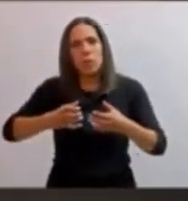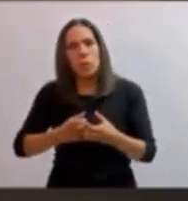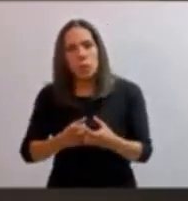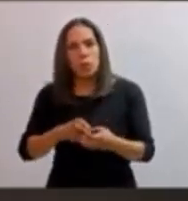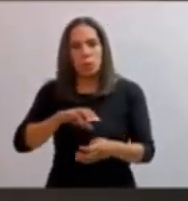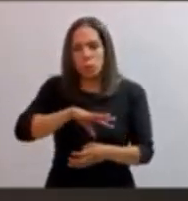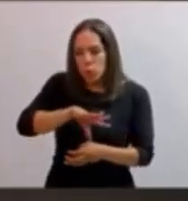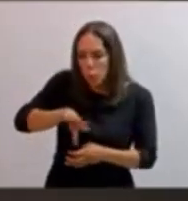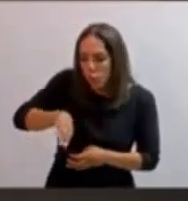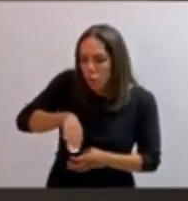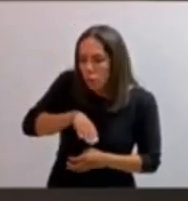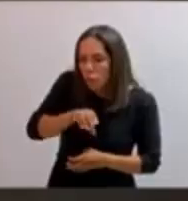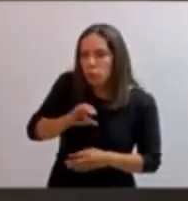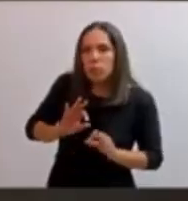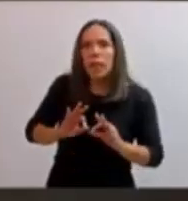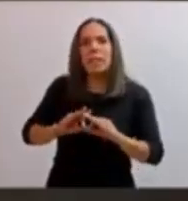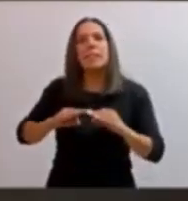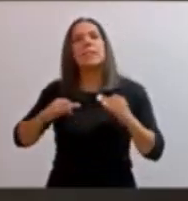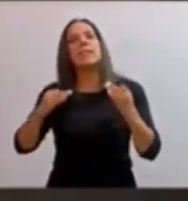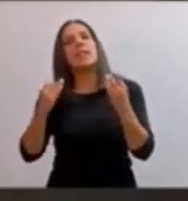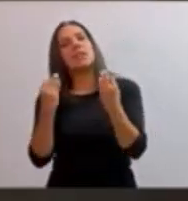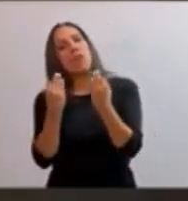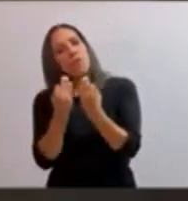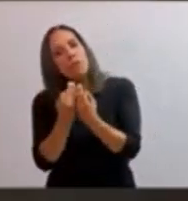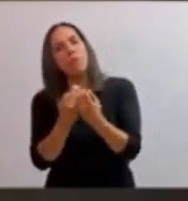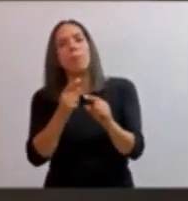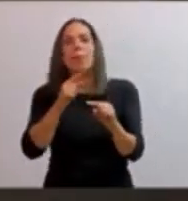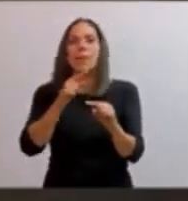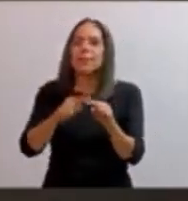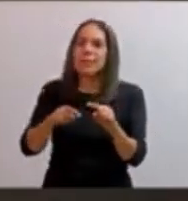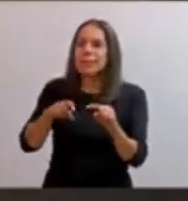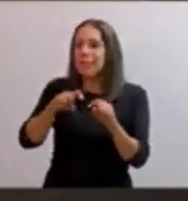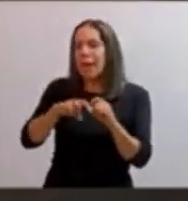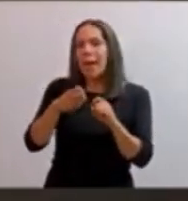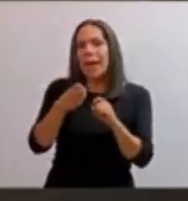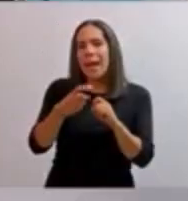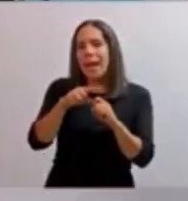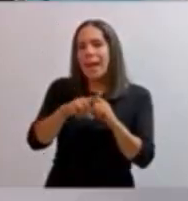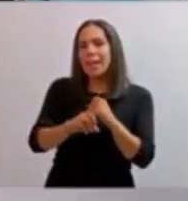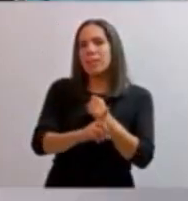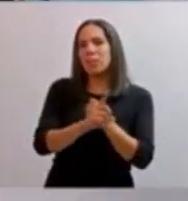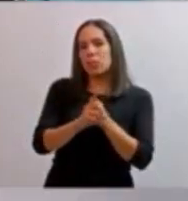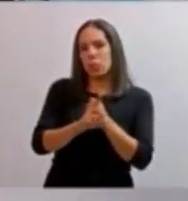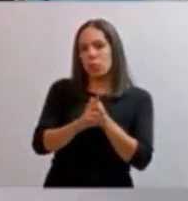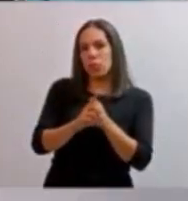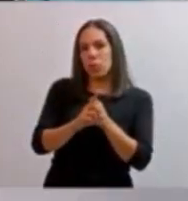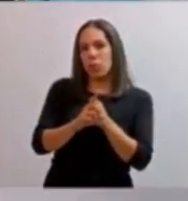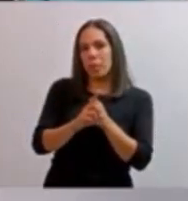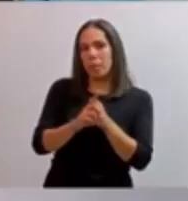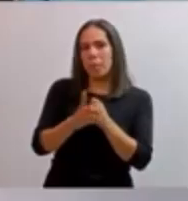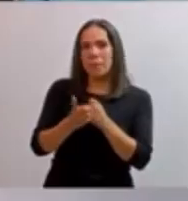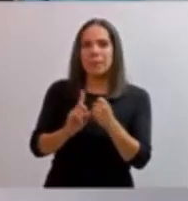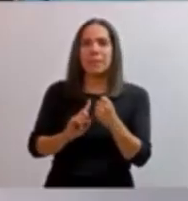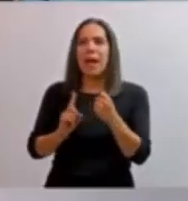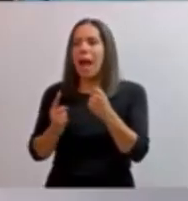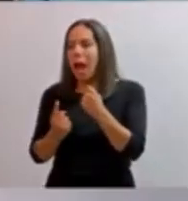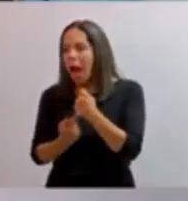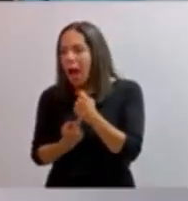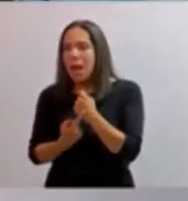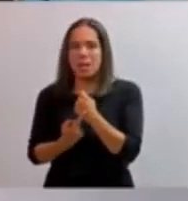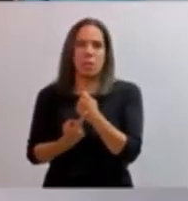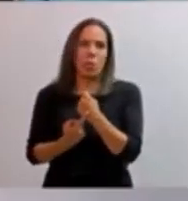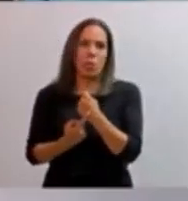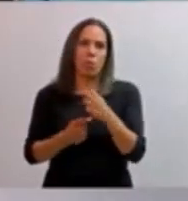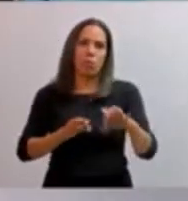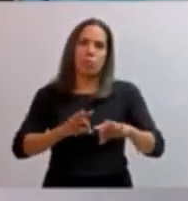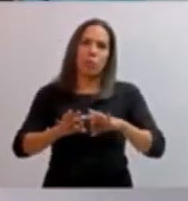escolares para propiciar el diálogo, para orientar, ¿verdad?, para asesorar, pero